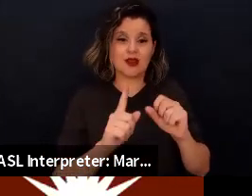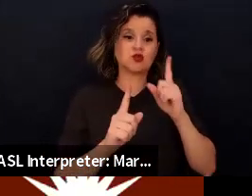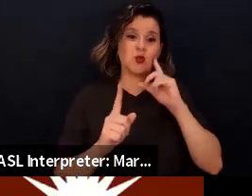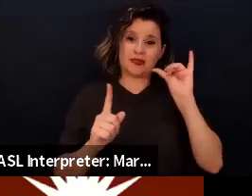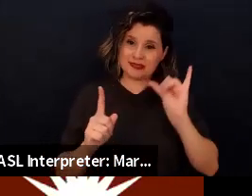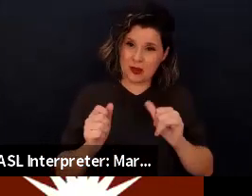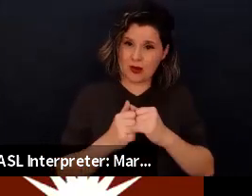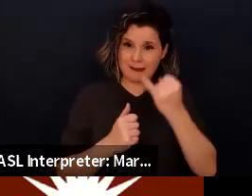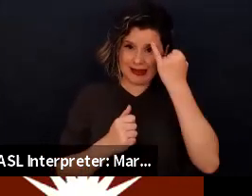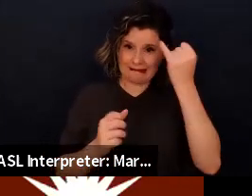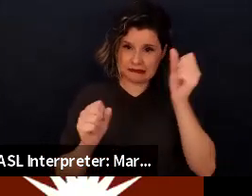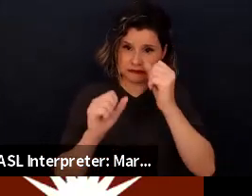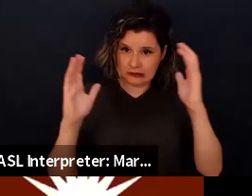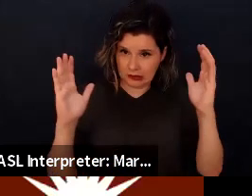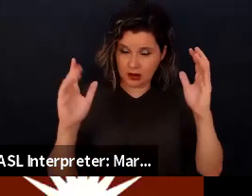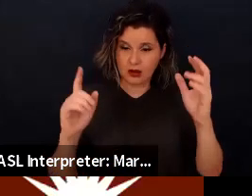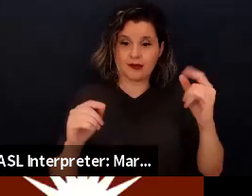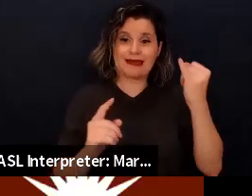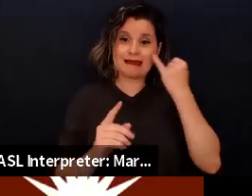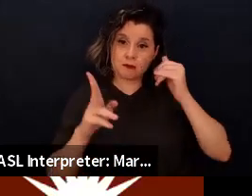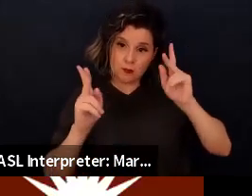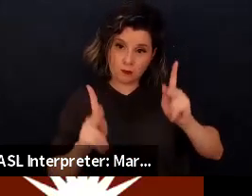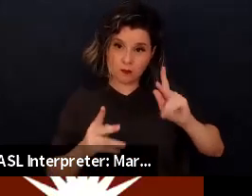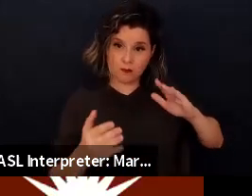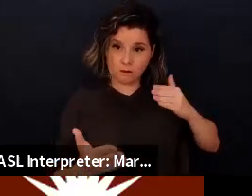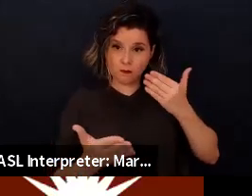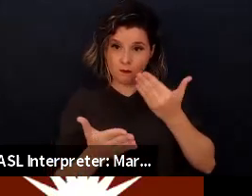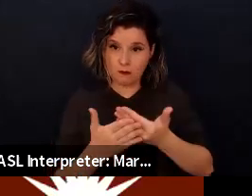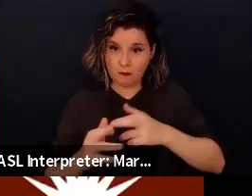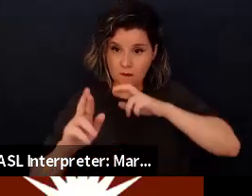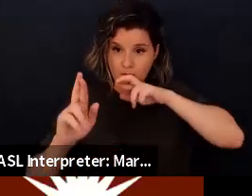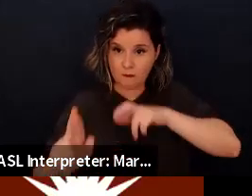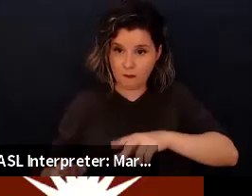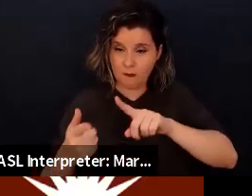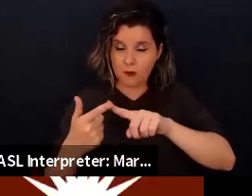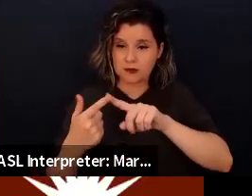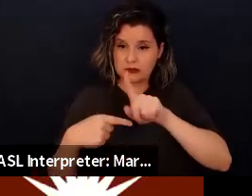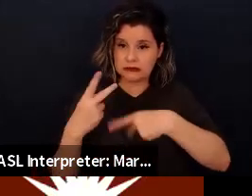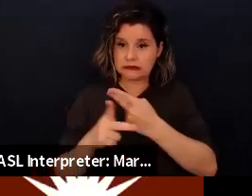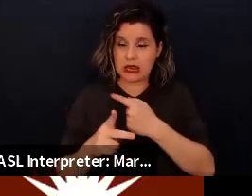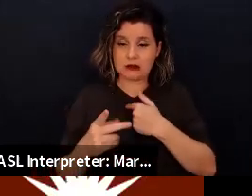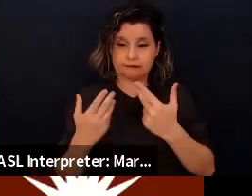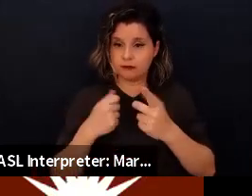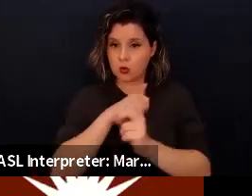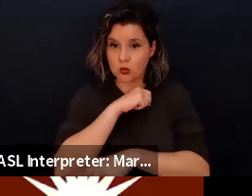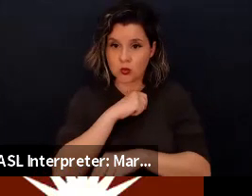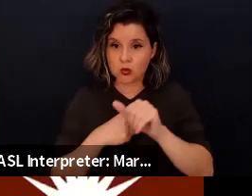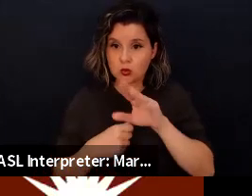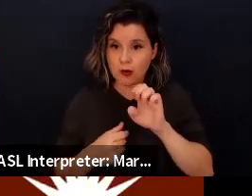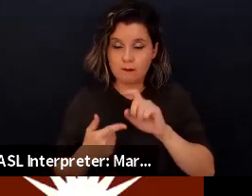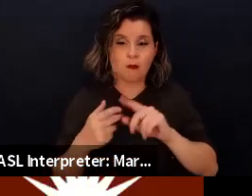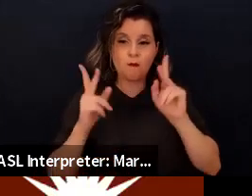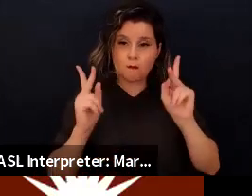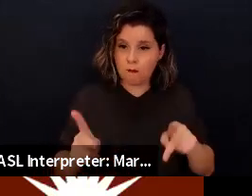una idea de que si una persona llegara a reportar este tipo de delito, las personas